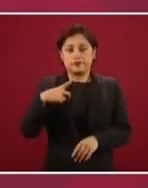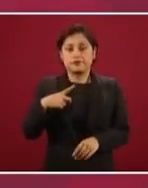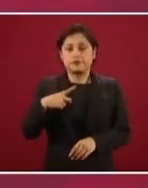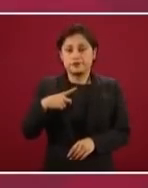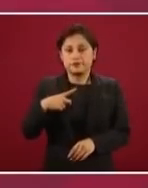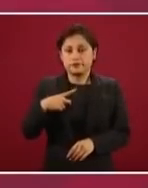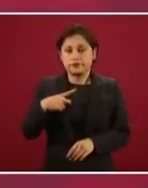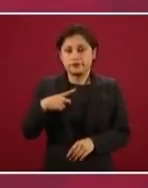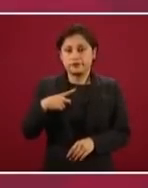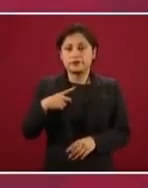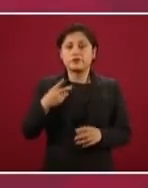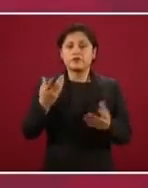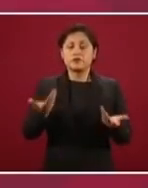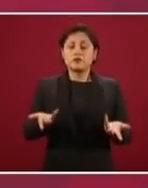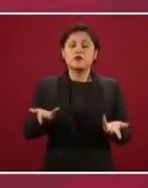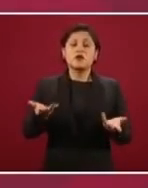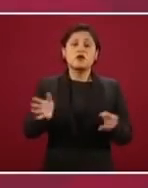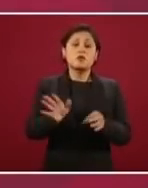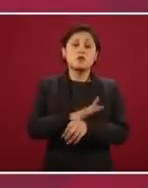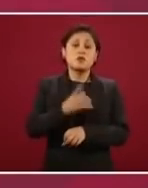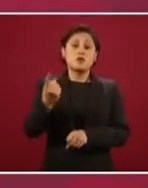como usted ha abandonado